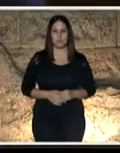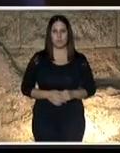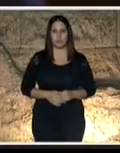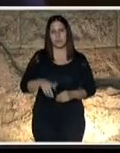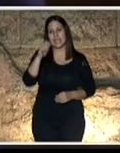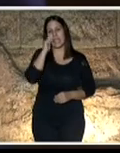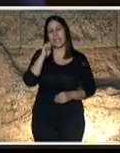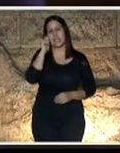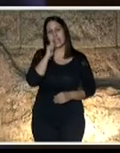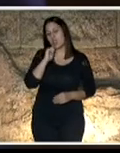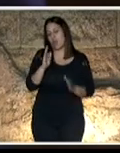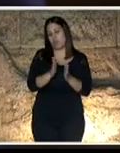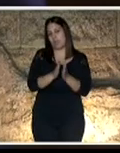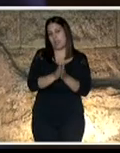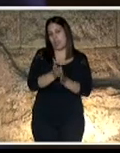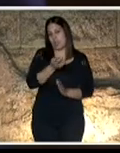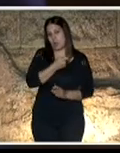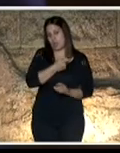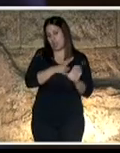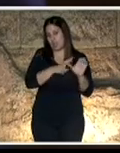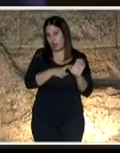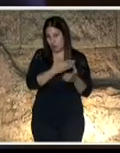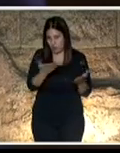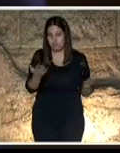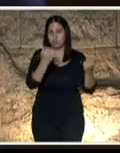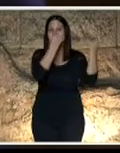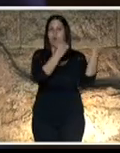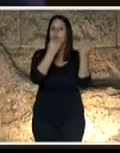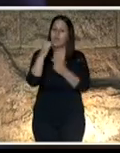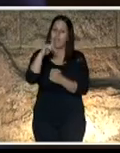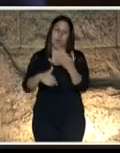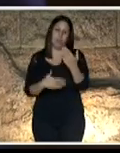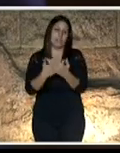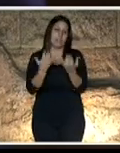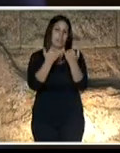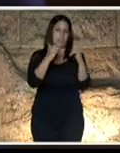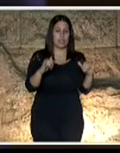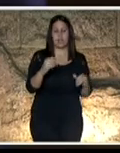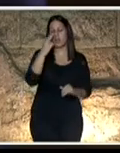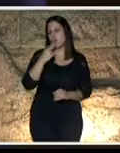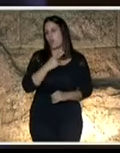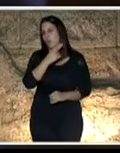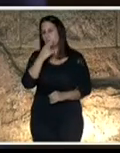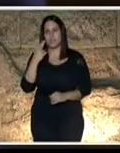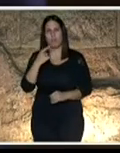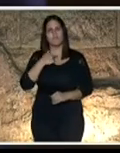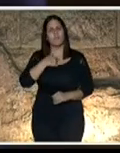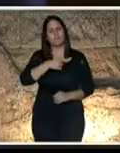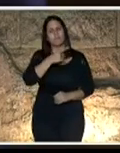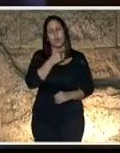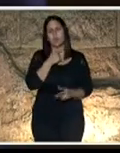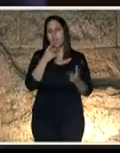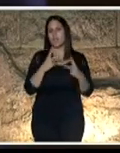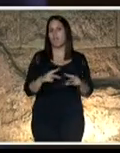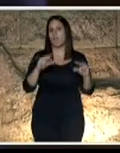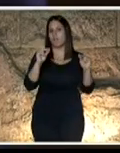Queridos paisanos, queridas autoridades, en este día de júbilo y compromiso inmenso, me gustaría acabar